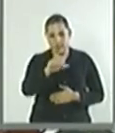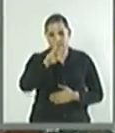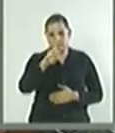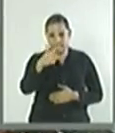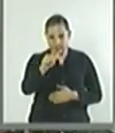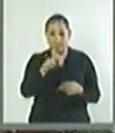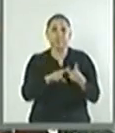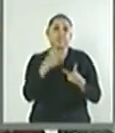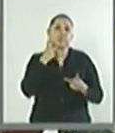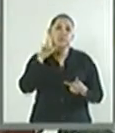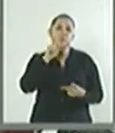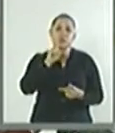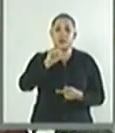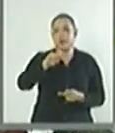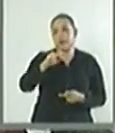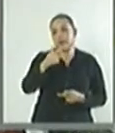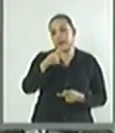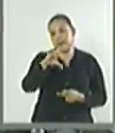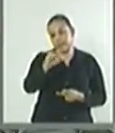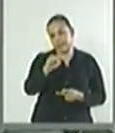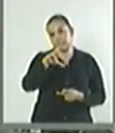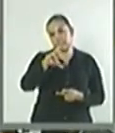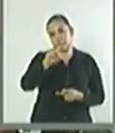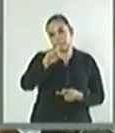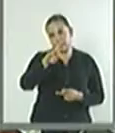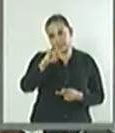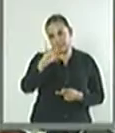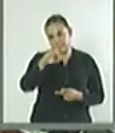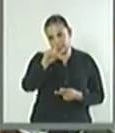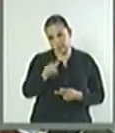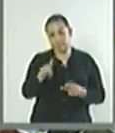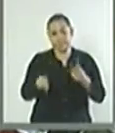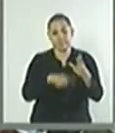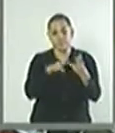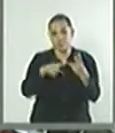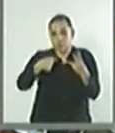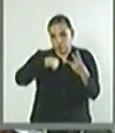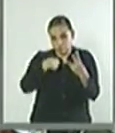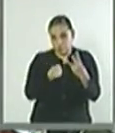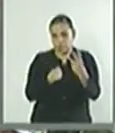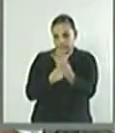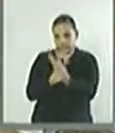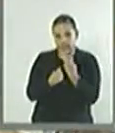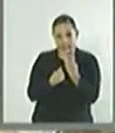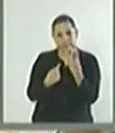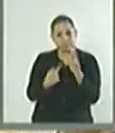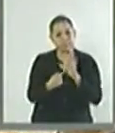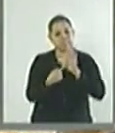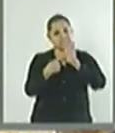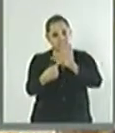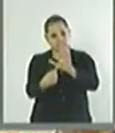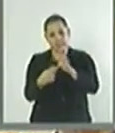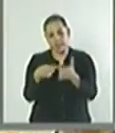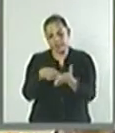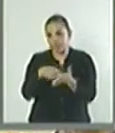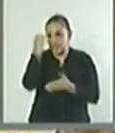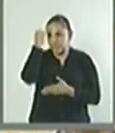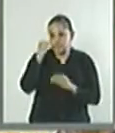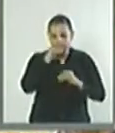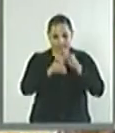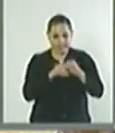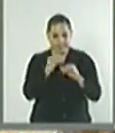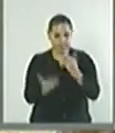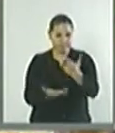Ángeles Rodríguez y mío propio, presento esta iniciativa de ley. Compañeras legisladoras